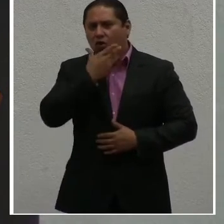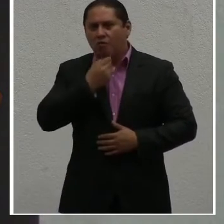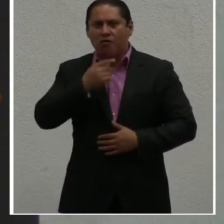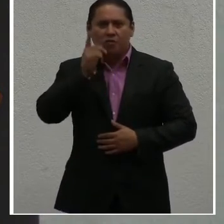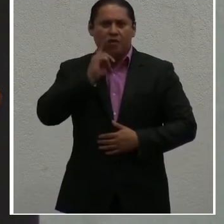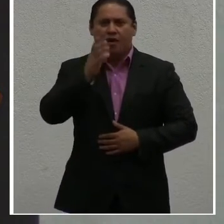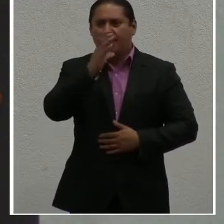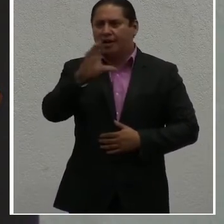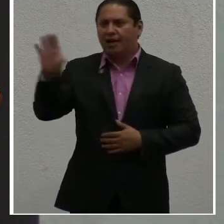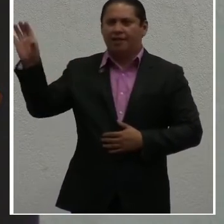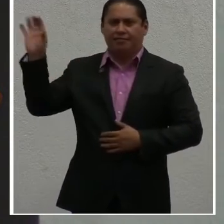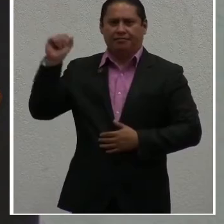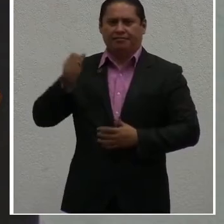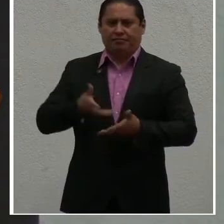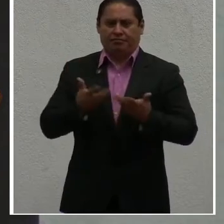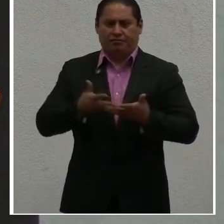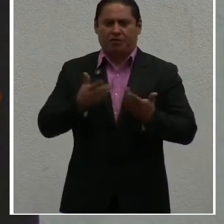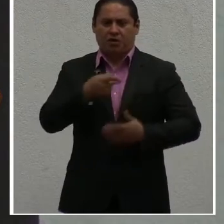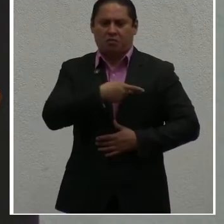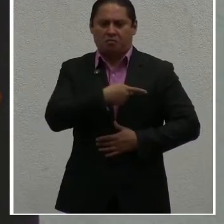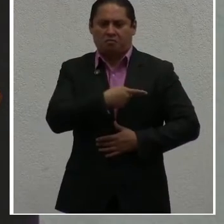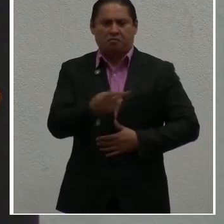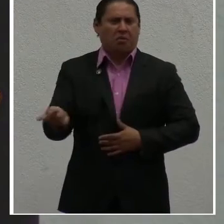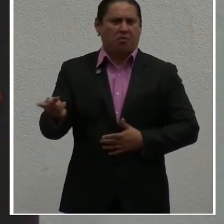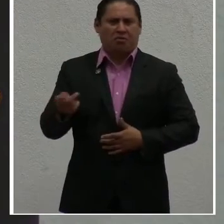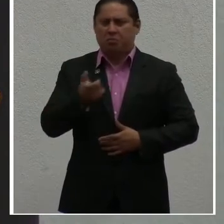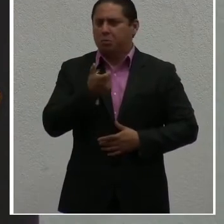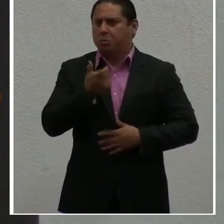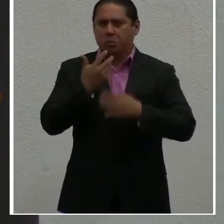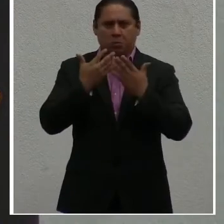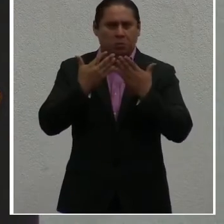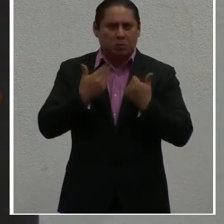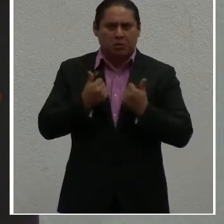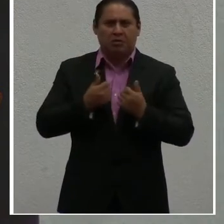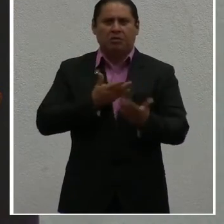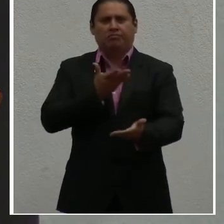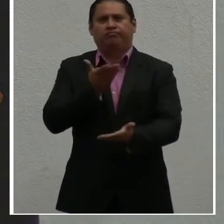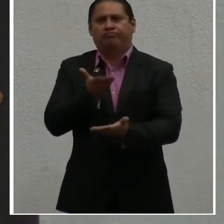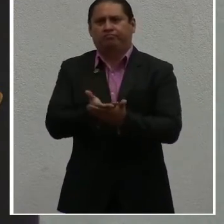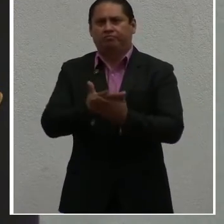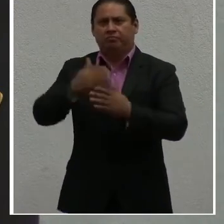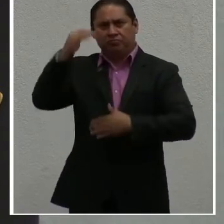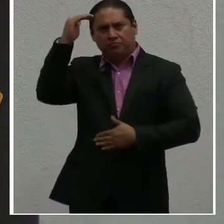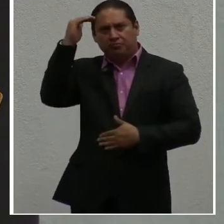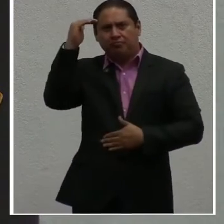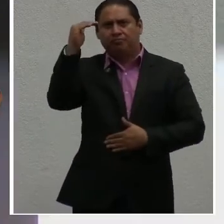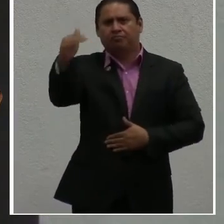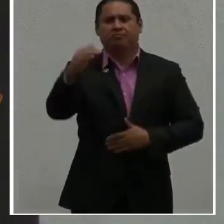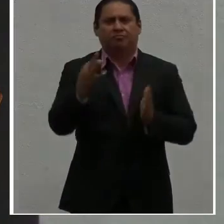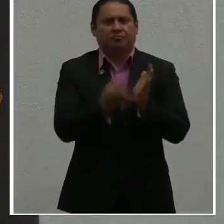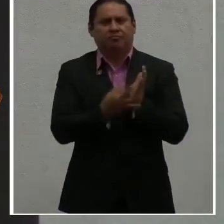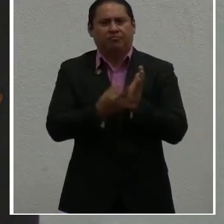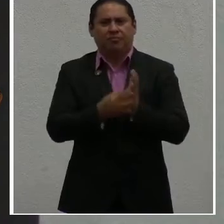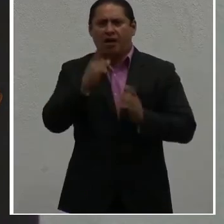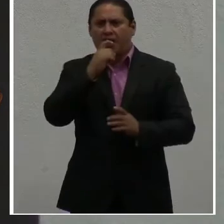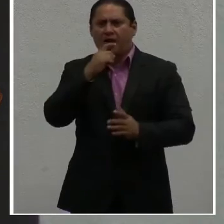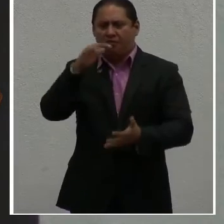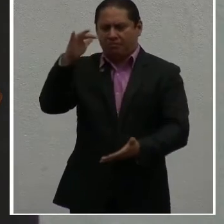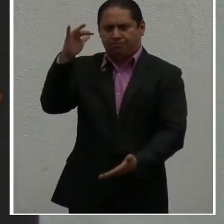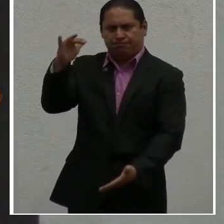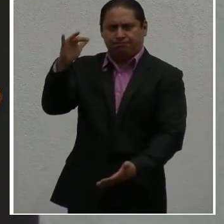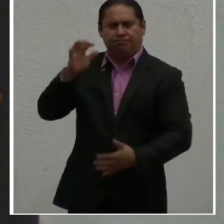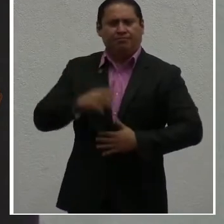campo, pobres, en extrema pobreza, pidiendo láminas y pidiendo Rotoplas, y